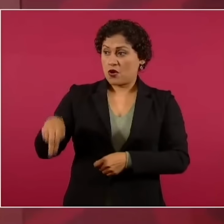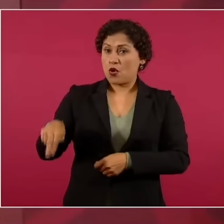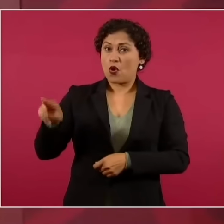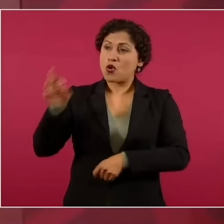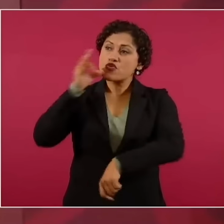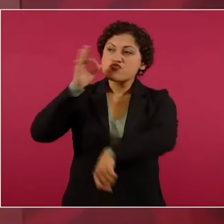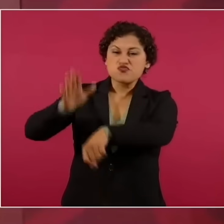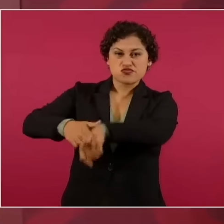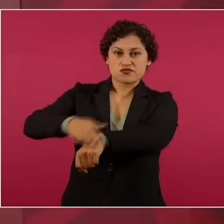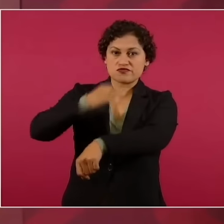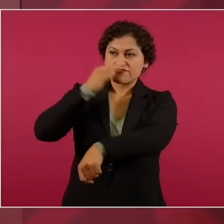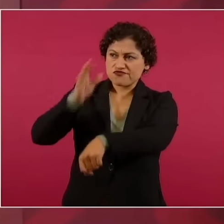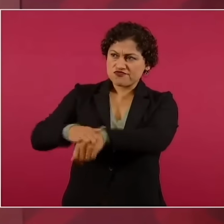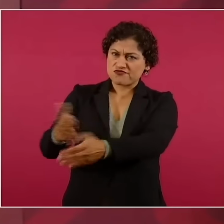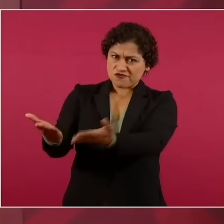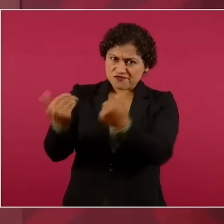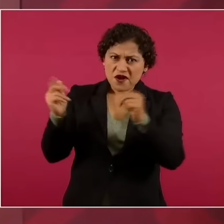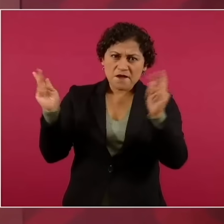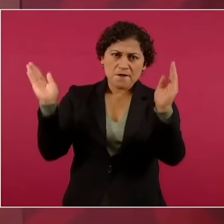diálogo y paz,